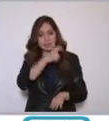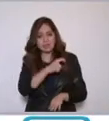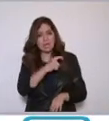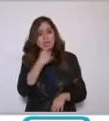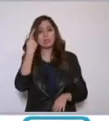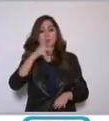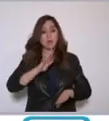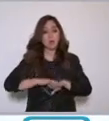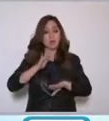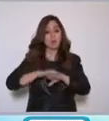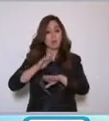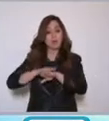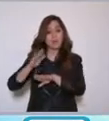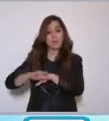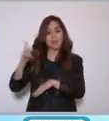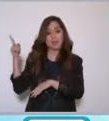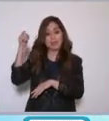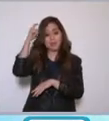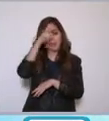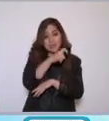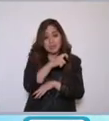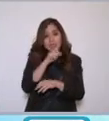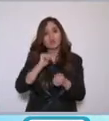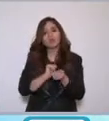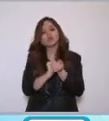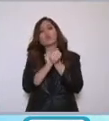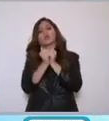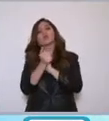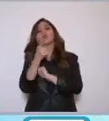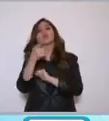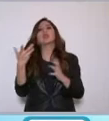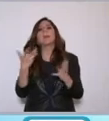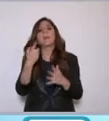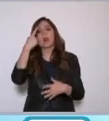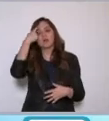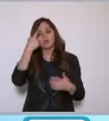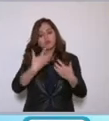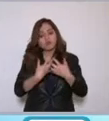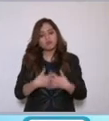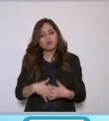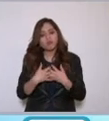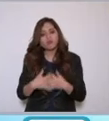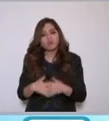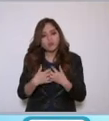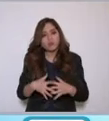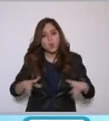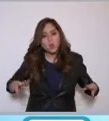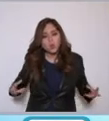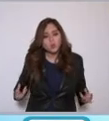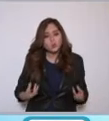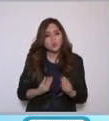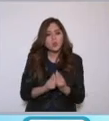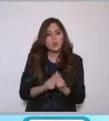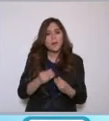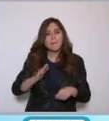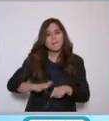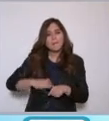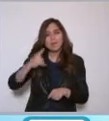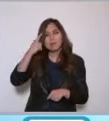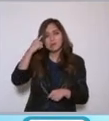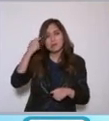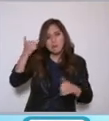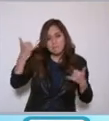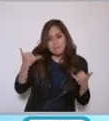es que mientras más complejo se está haciendo ese nivel, lo que está sucediendo es que tu cerebro está trabajando con procesos más